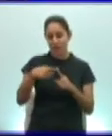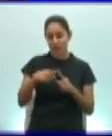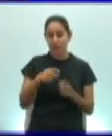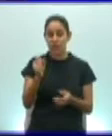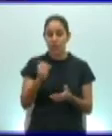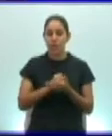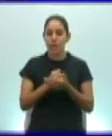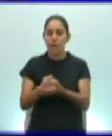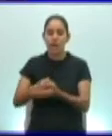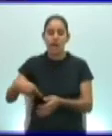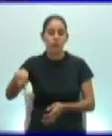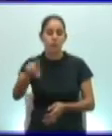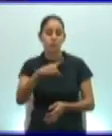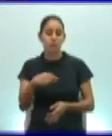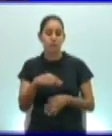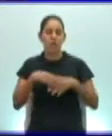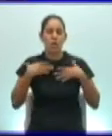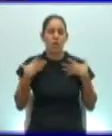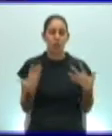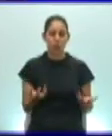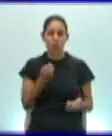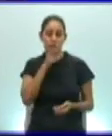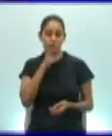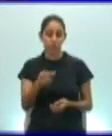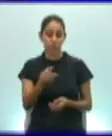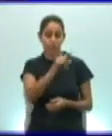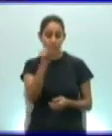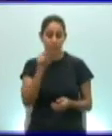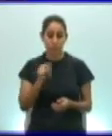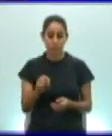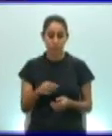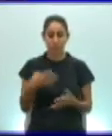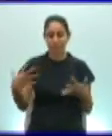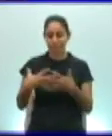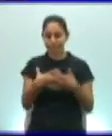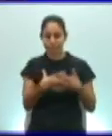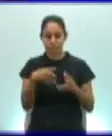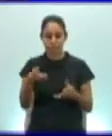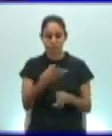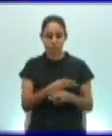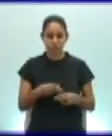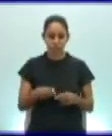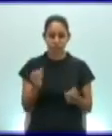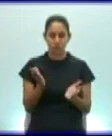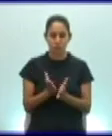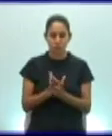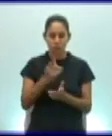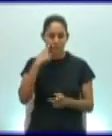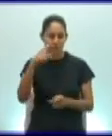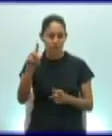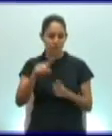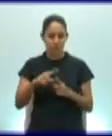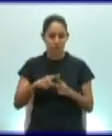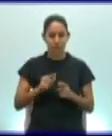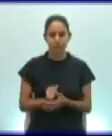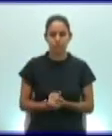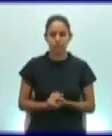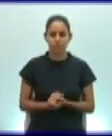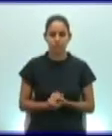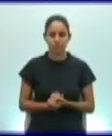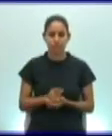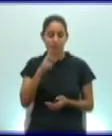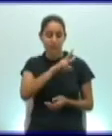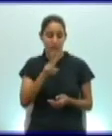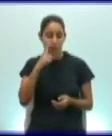a cómo responder una pregunta que tenga que ver con estos hechos que hemos trabajado. Vamos al estudio independiente, ahí lo tenemos, mírenlo allí, léanlo